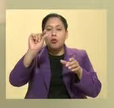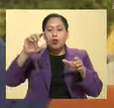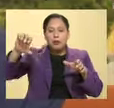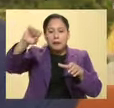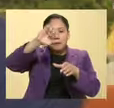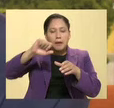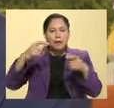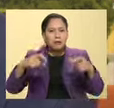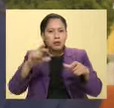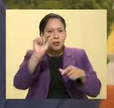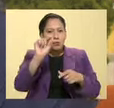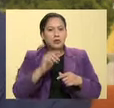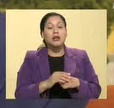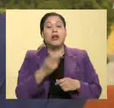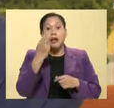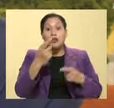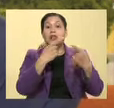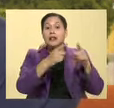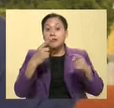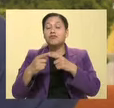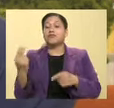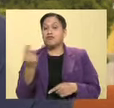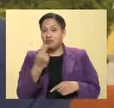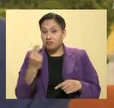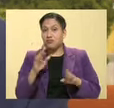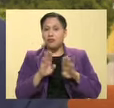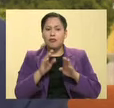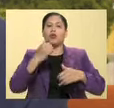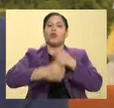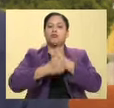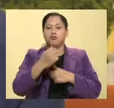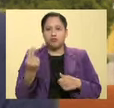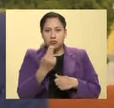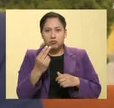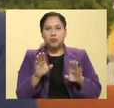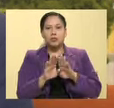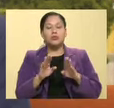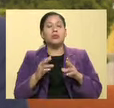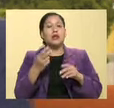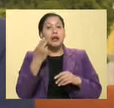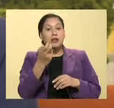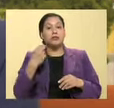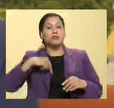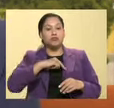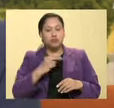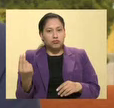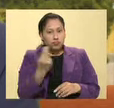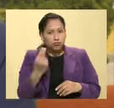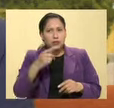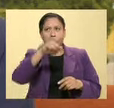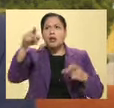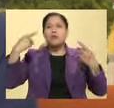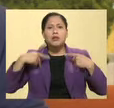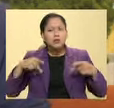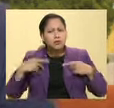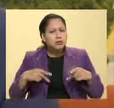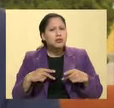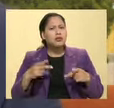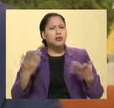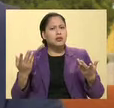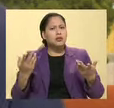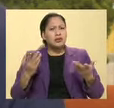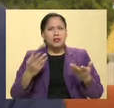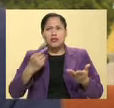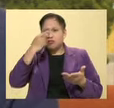Por eso necesitamos diversidad. Por eso necesitamos competencia. Por eso necesitamos que la gente se crea